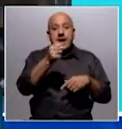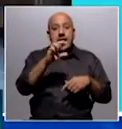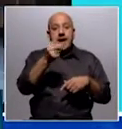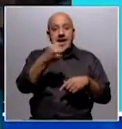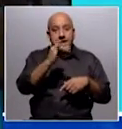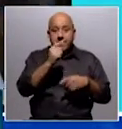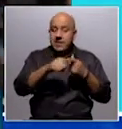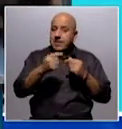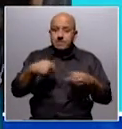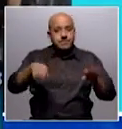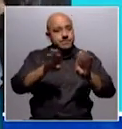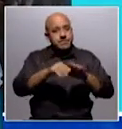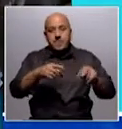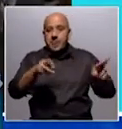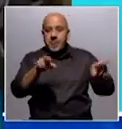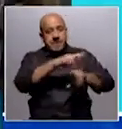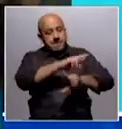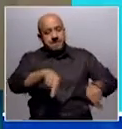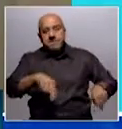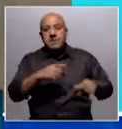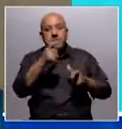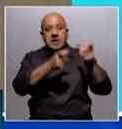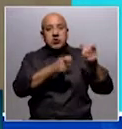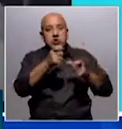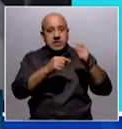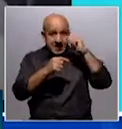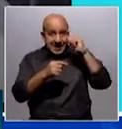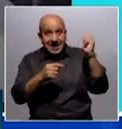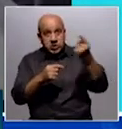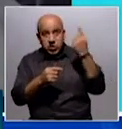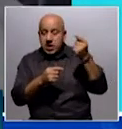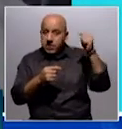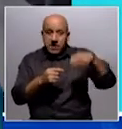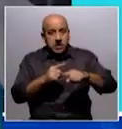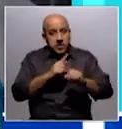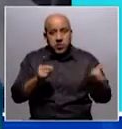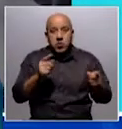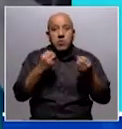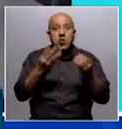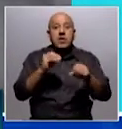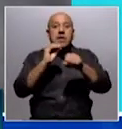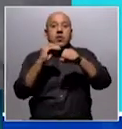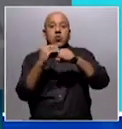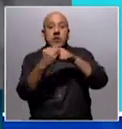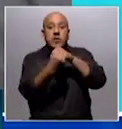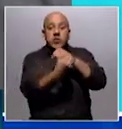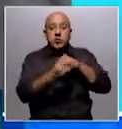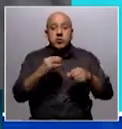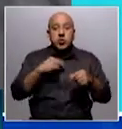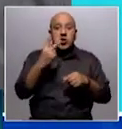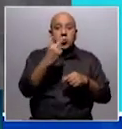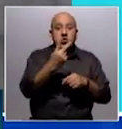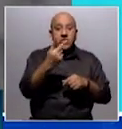decidido cancelar la llegada de peregrinos extranjeros después de conocer que el número de infectados por corona virus en la región ascendió a